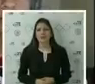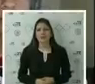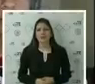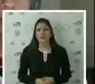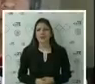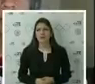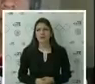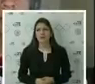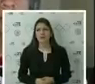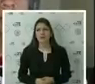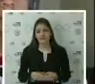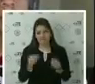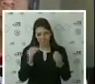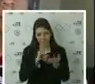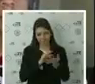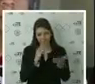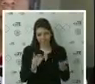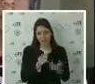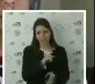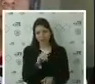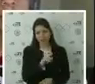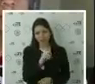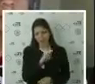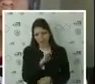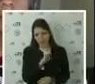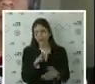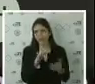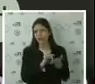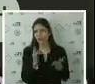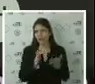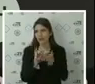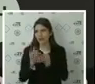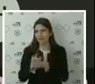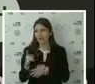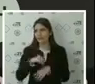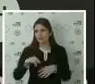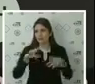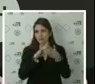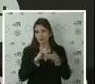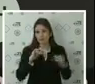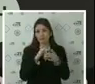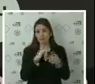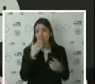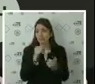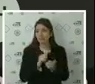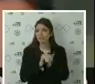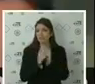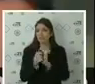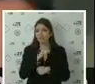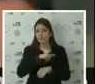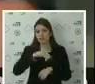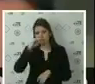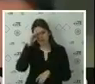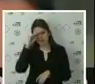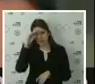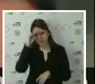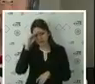Muchas gracias, Zoe, muchas gracias por sus intervenciones. Creo que nos dejan una gran reflexión en torno. A